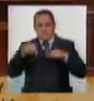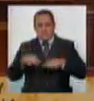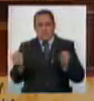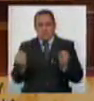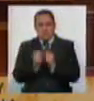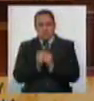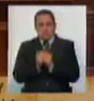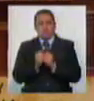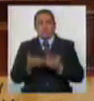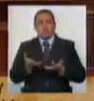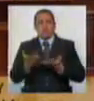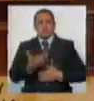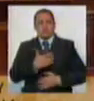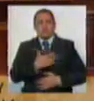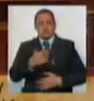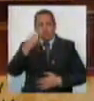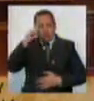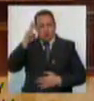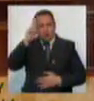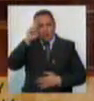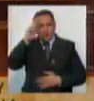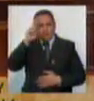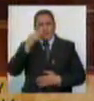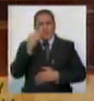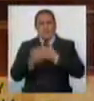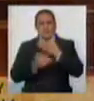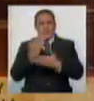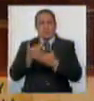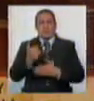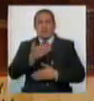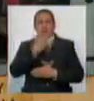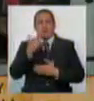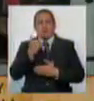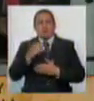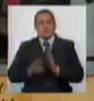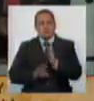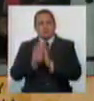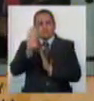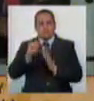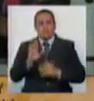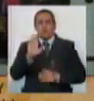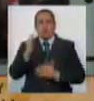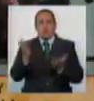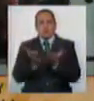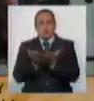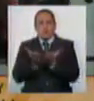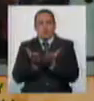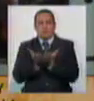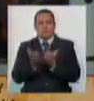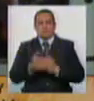nosotros y nos sentimos confiados de tenerlos dirigiendo los destinos de una de nuestras escuelas.